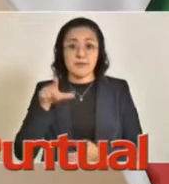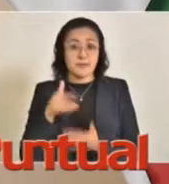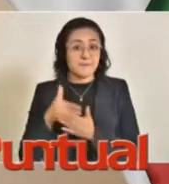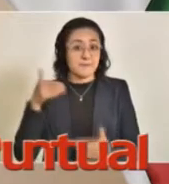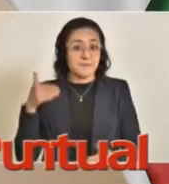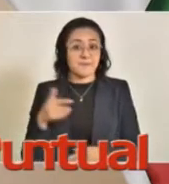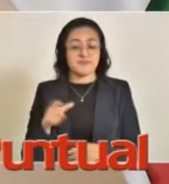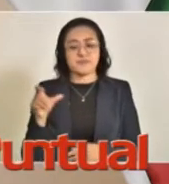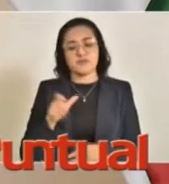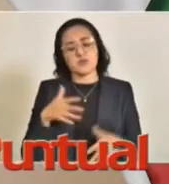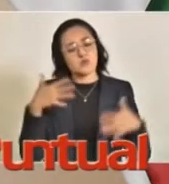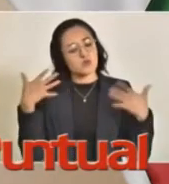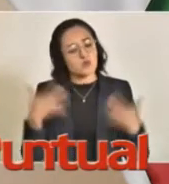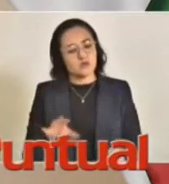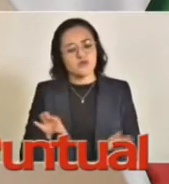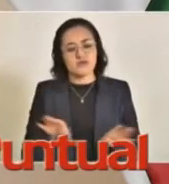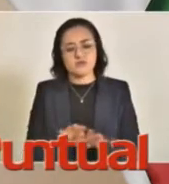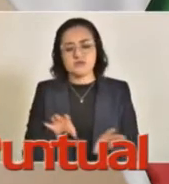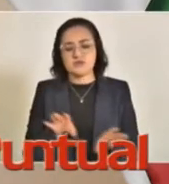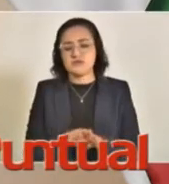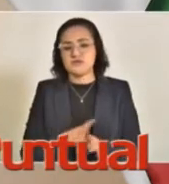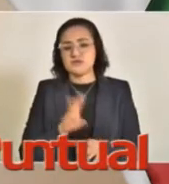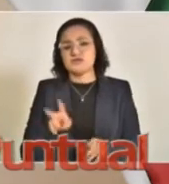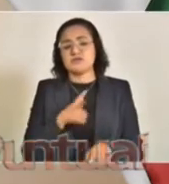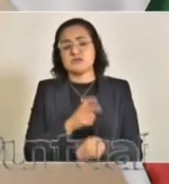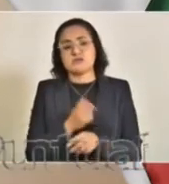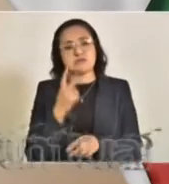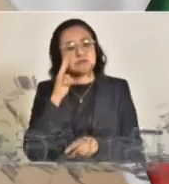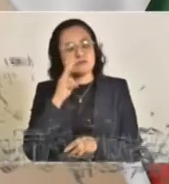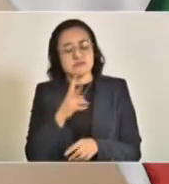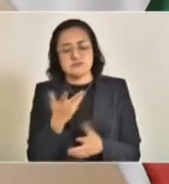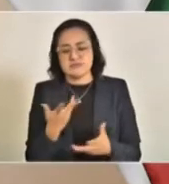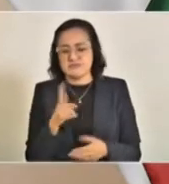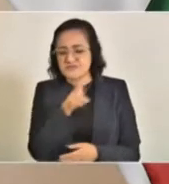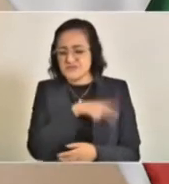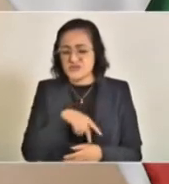19 de septiembre de 2017, que se volvió de consecuencias devastadoras,